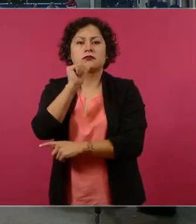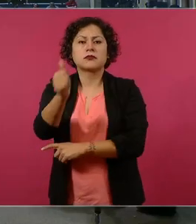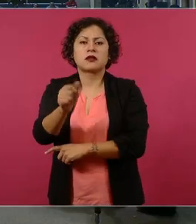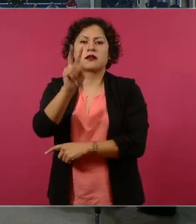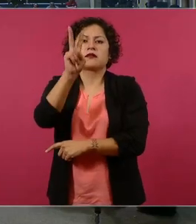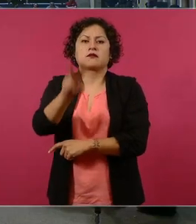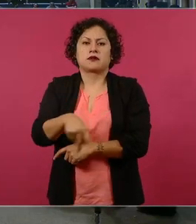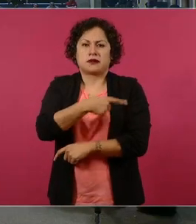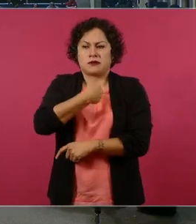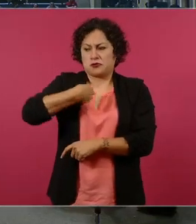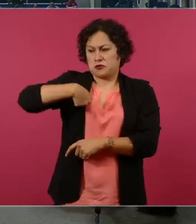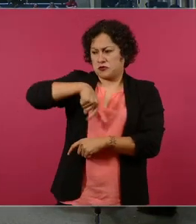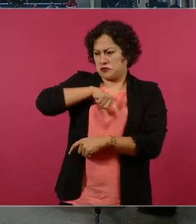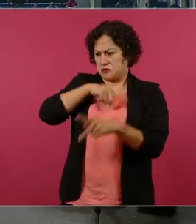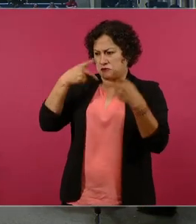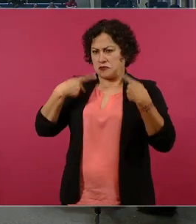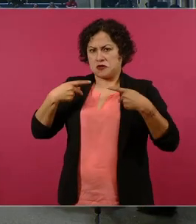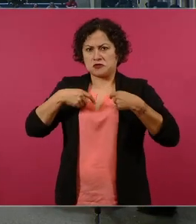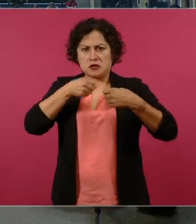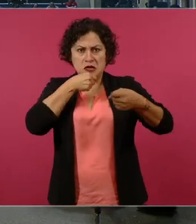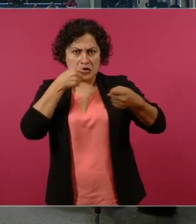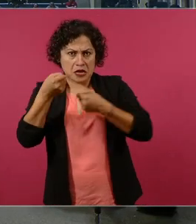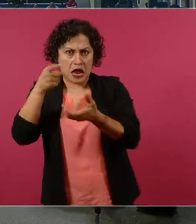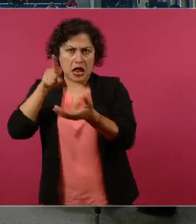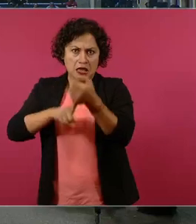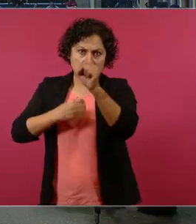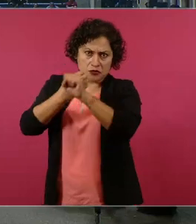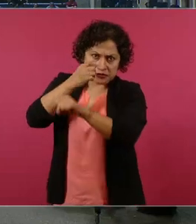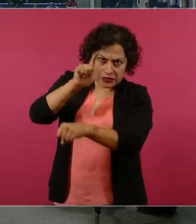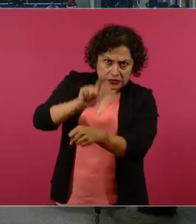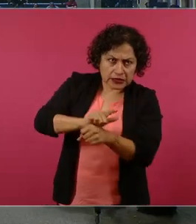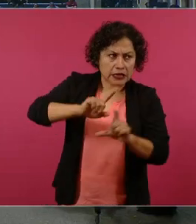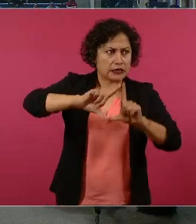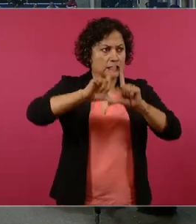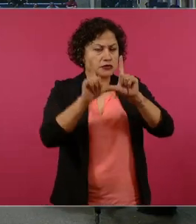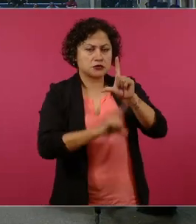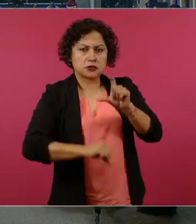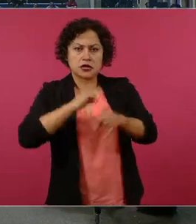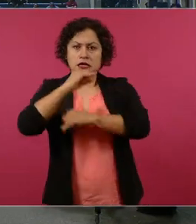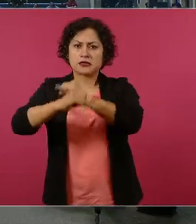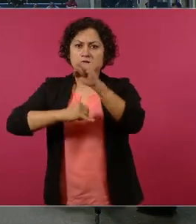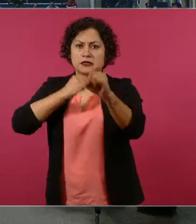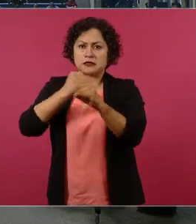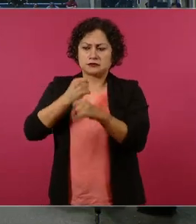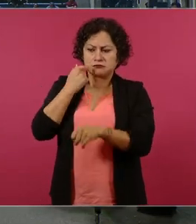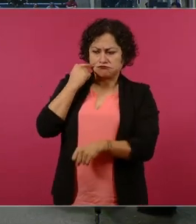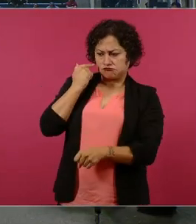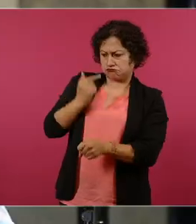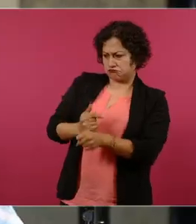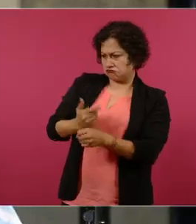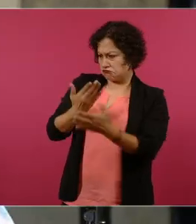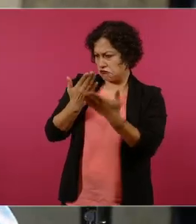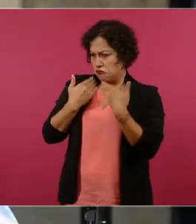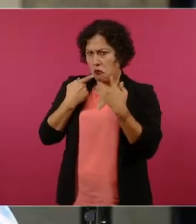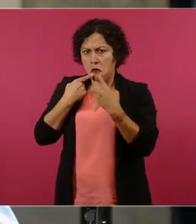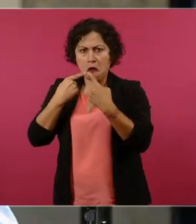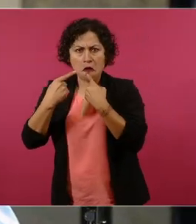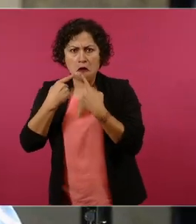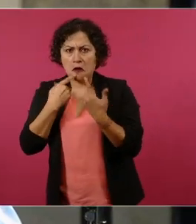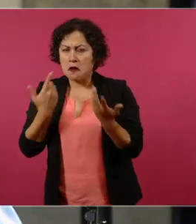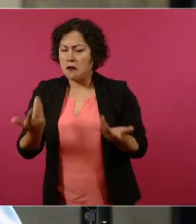de medios que no solamente estatales sino también nacionales internacionales que no han acudido a los diálogos Además de eso